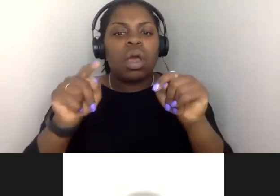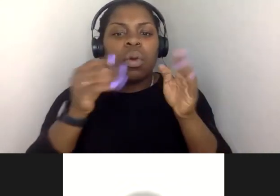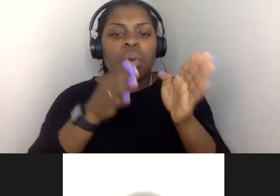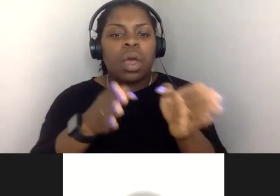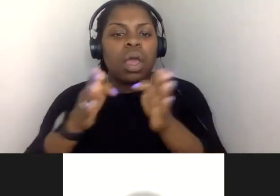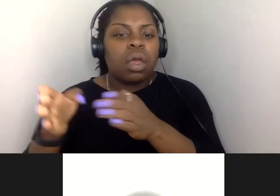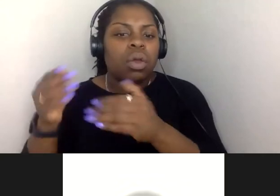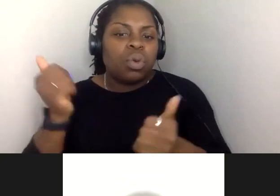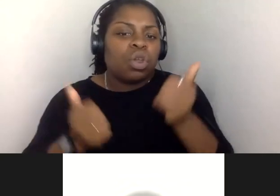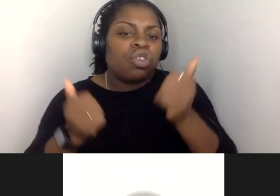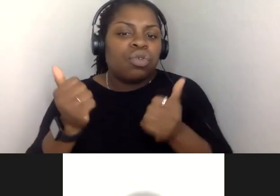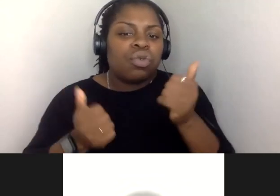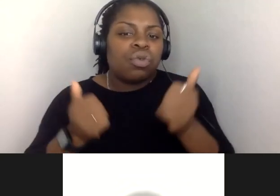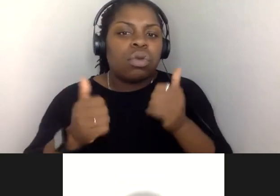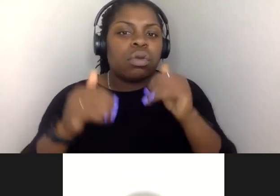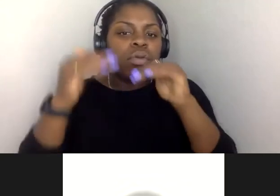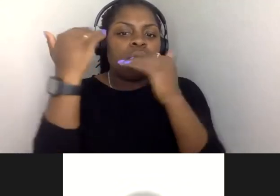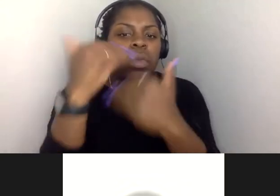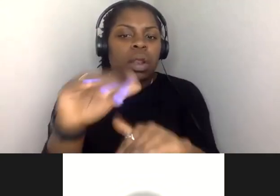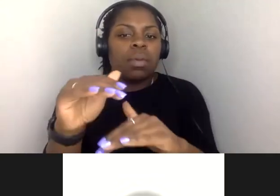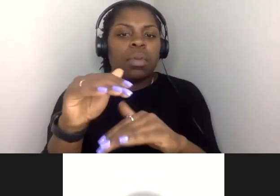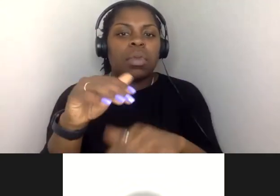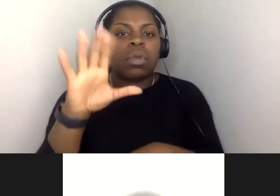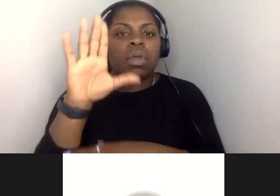las formas en que